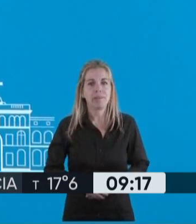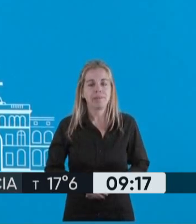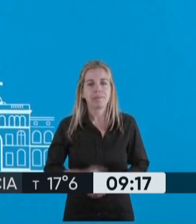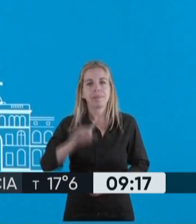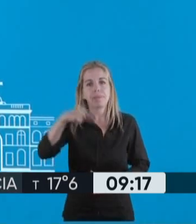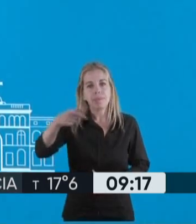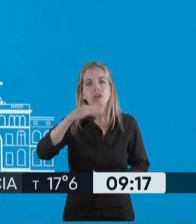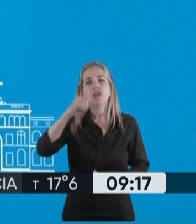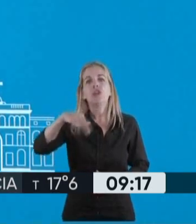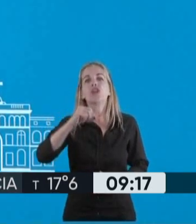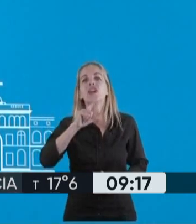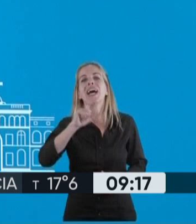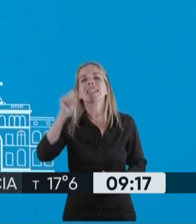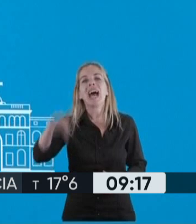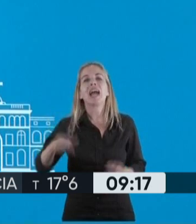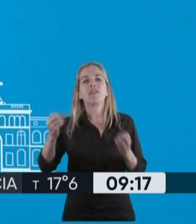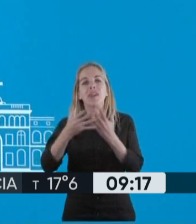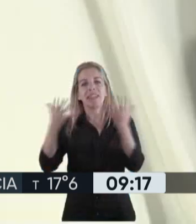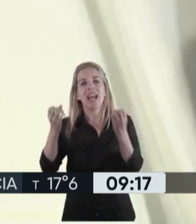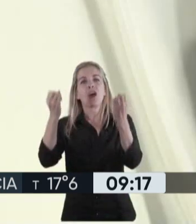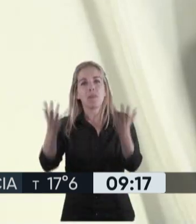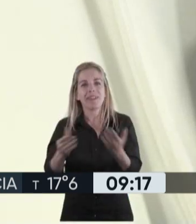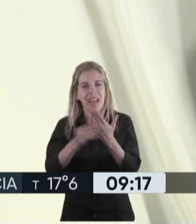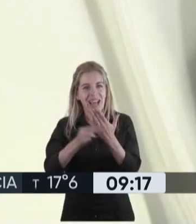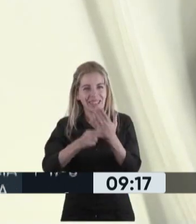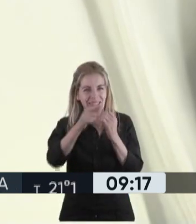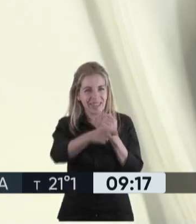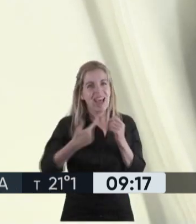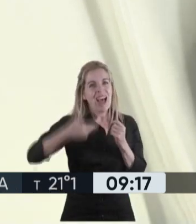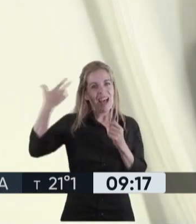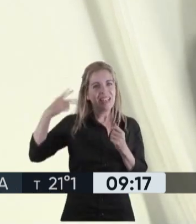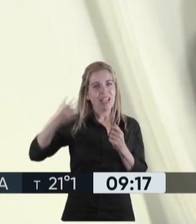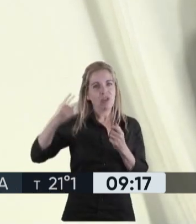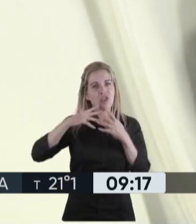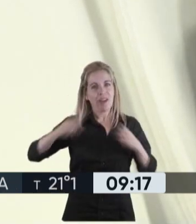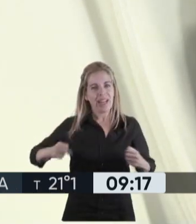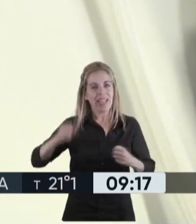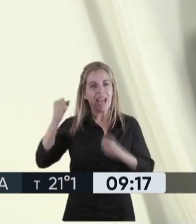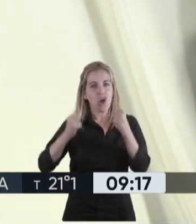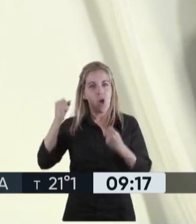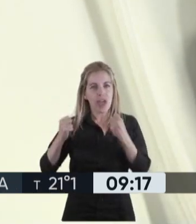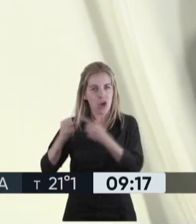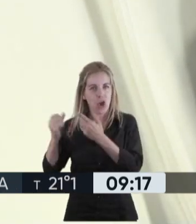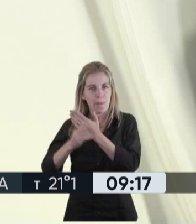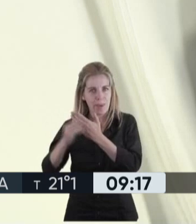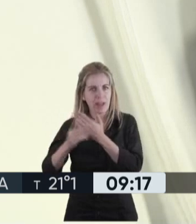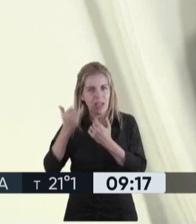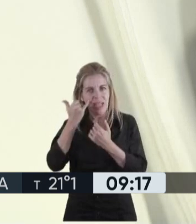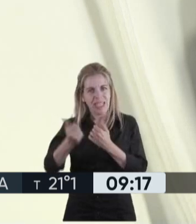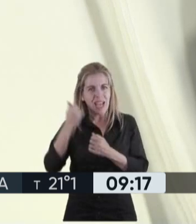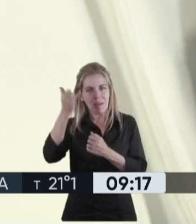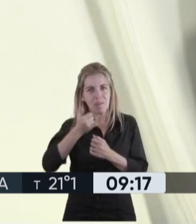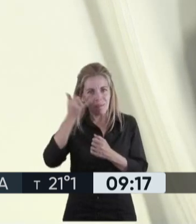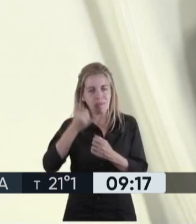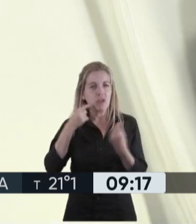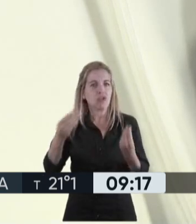Jonathan Eguiar. Hola Gabriela, ¿cómo estás? Buenos días. Ayer el subsecretario de Financiamiento del Ministerio de Economía, Ramiro Tosi, ya habló de readaptar